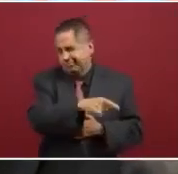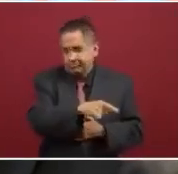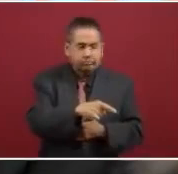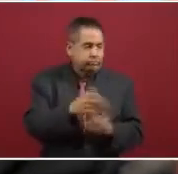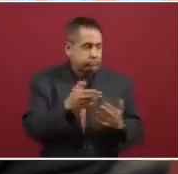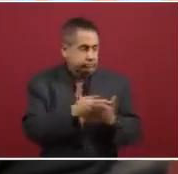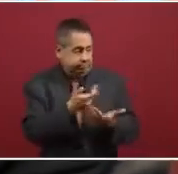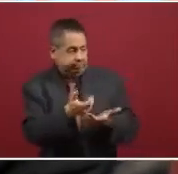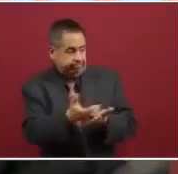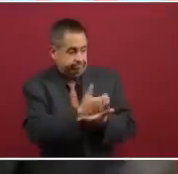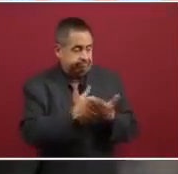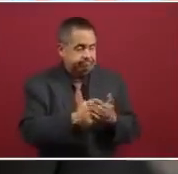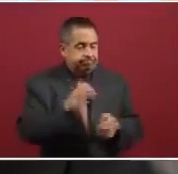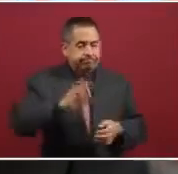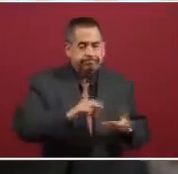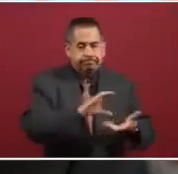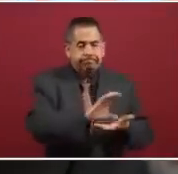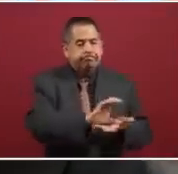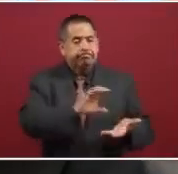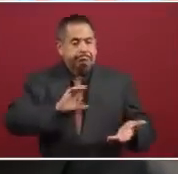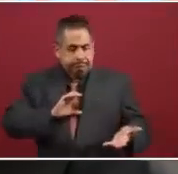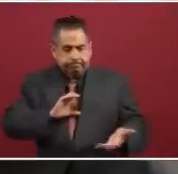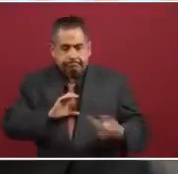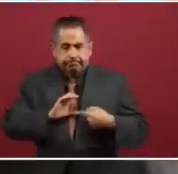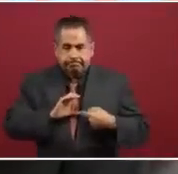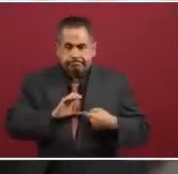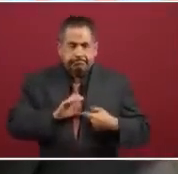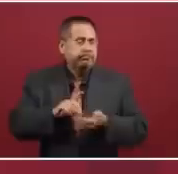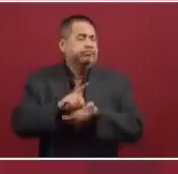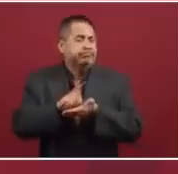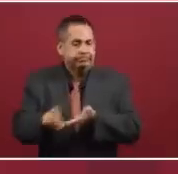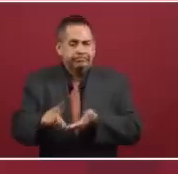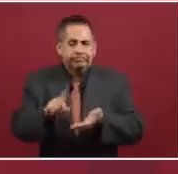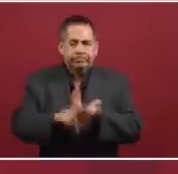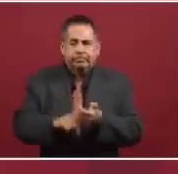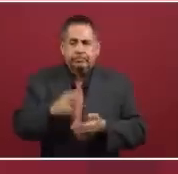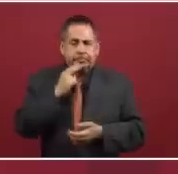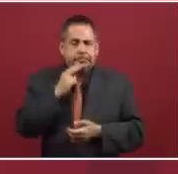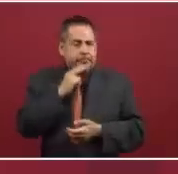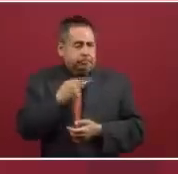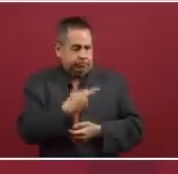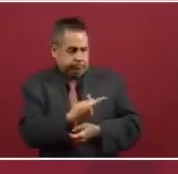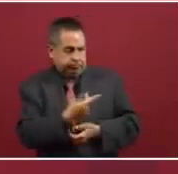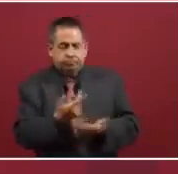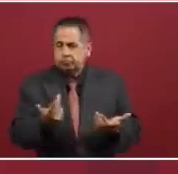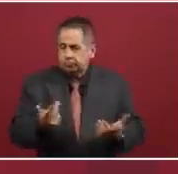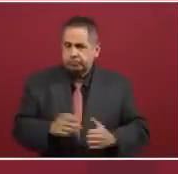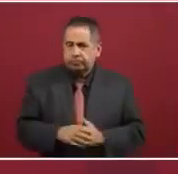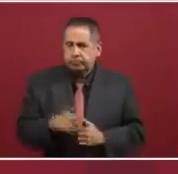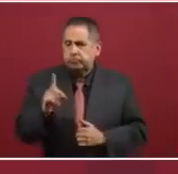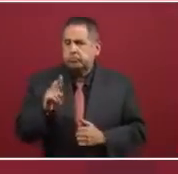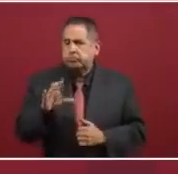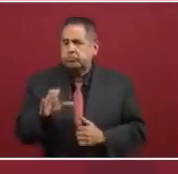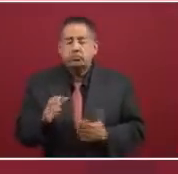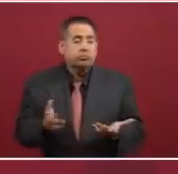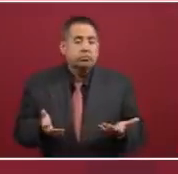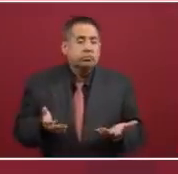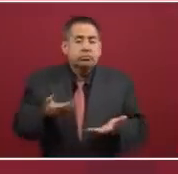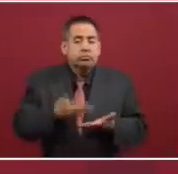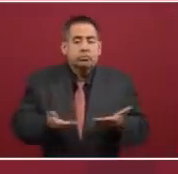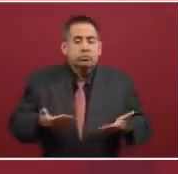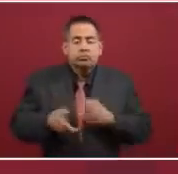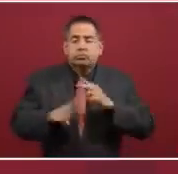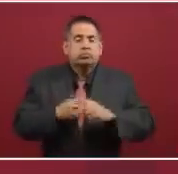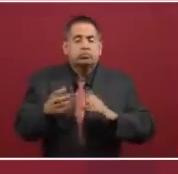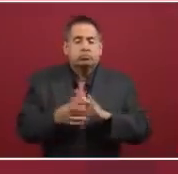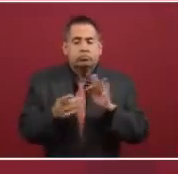eso una cierta cantidad, y esos son los famosos derechos de utilidad compartida, DUC. Entonces, ¿qué es lo que se va a